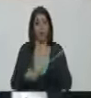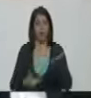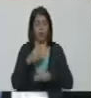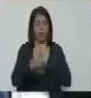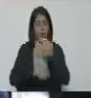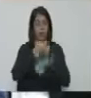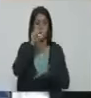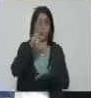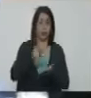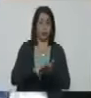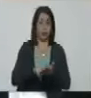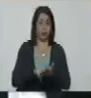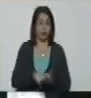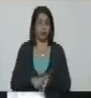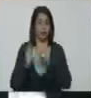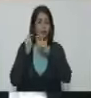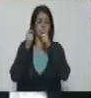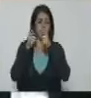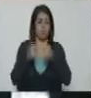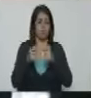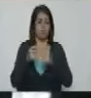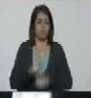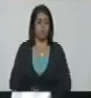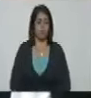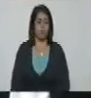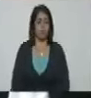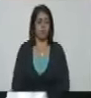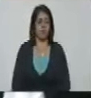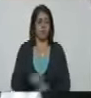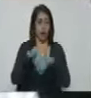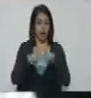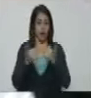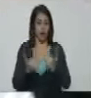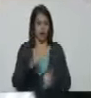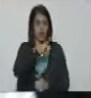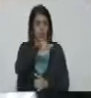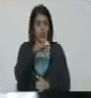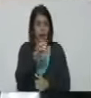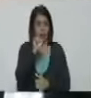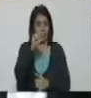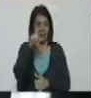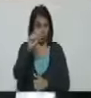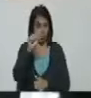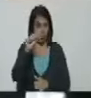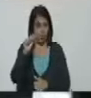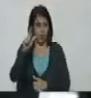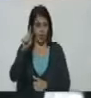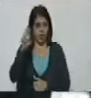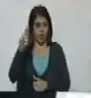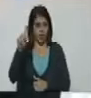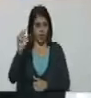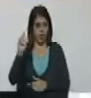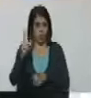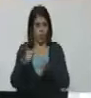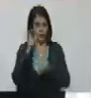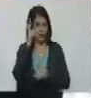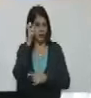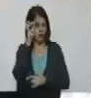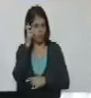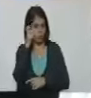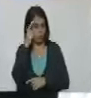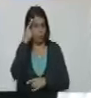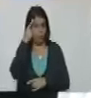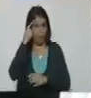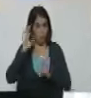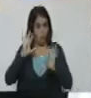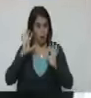se aprueba la designación, en este caso, de Jesús Alberto García. A veces escuchamos, no sabemos